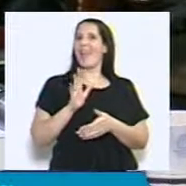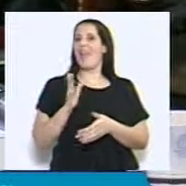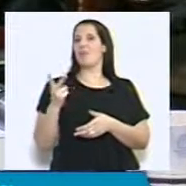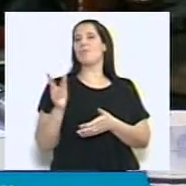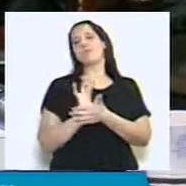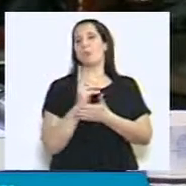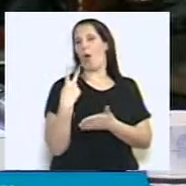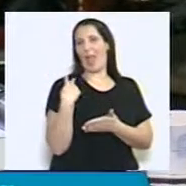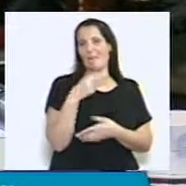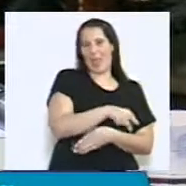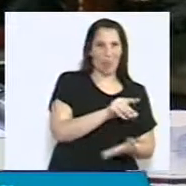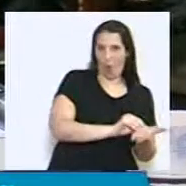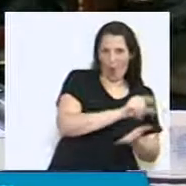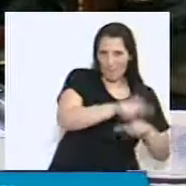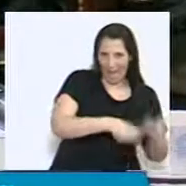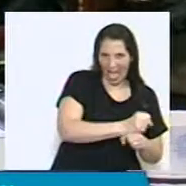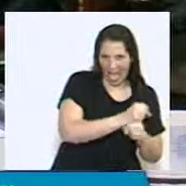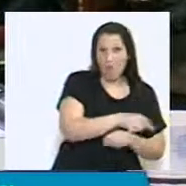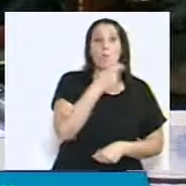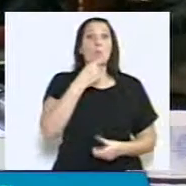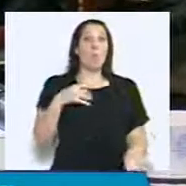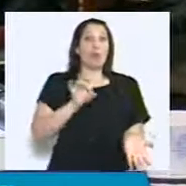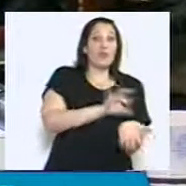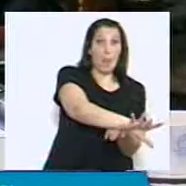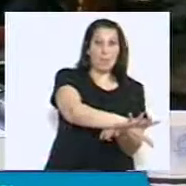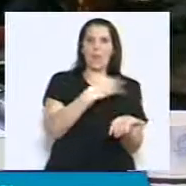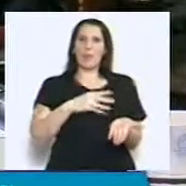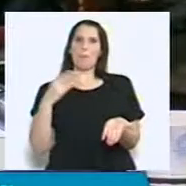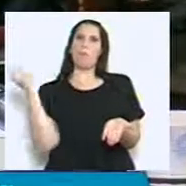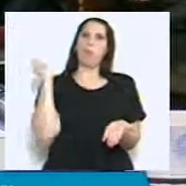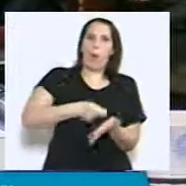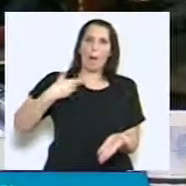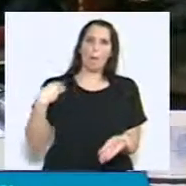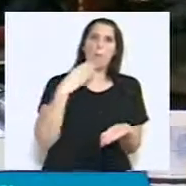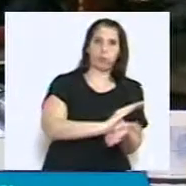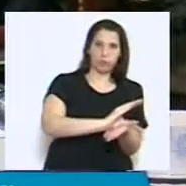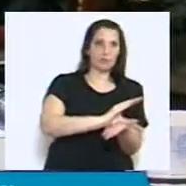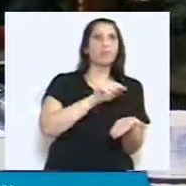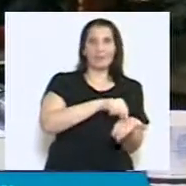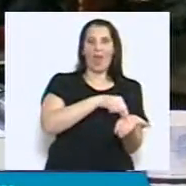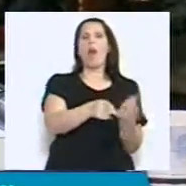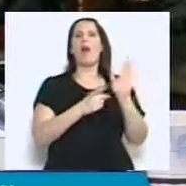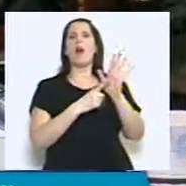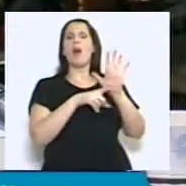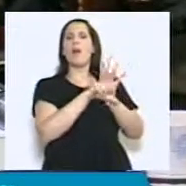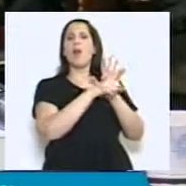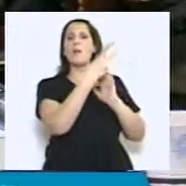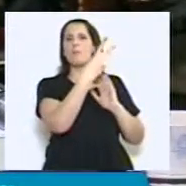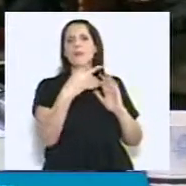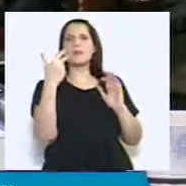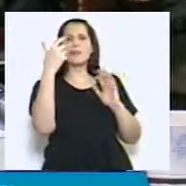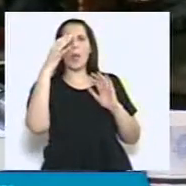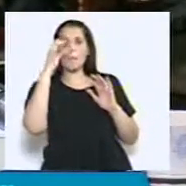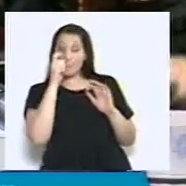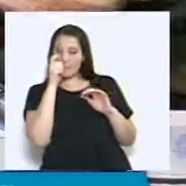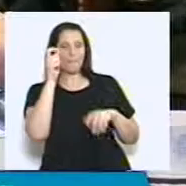cuando lo despide, sin justa causa, es que le tiene que pagar una indemnización tarifada por la ley 20.744,